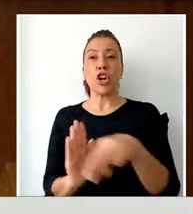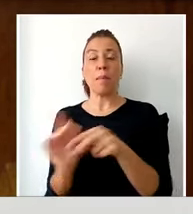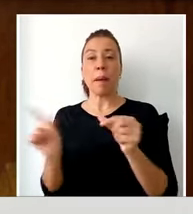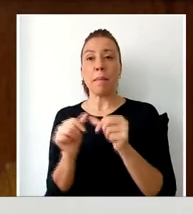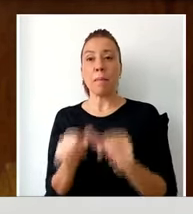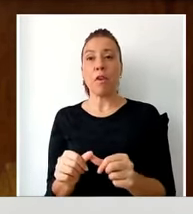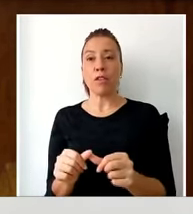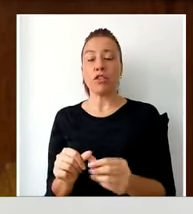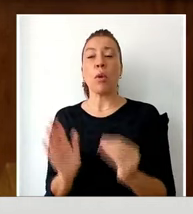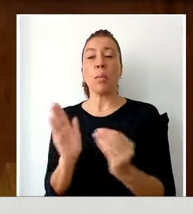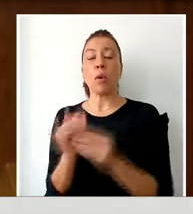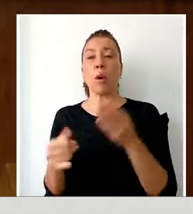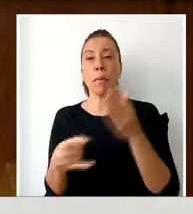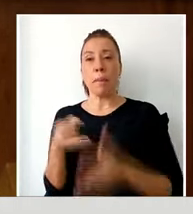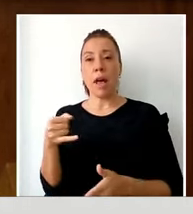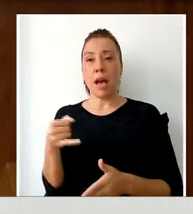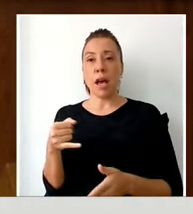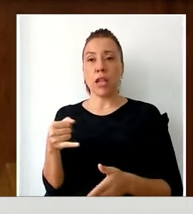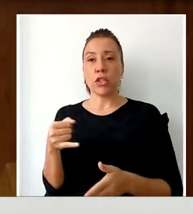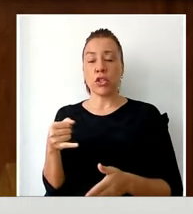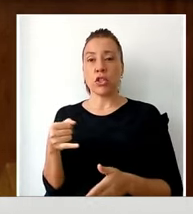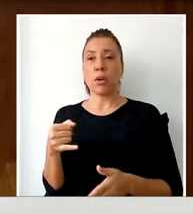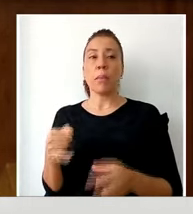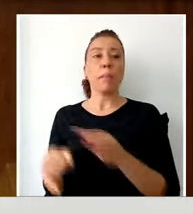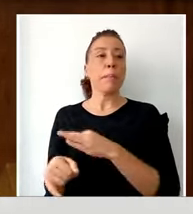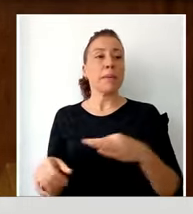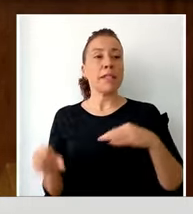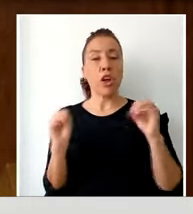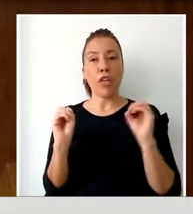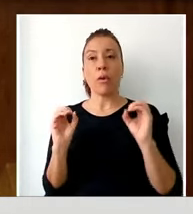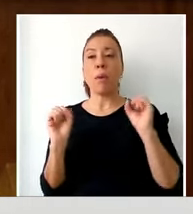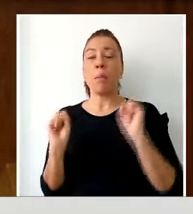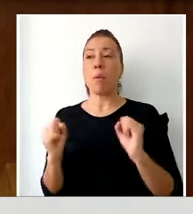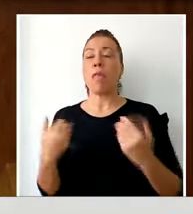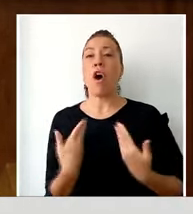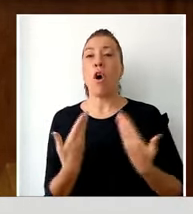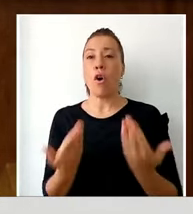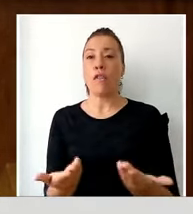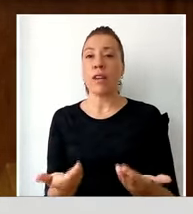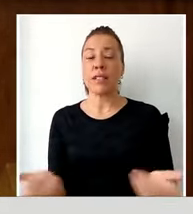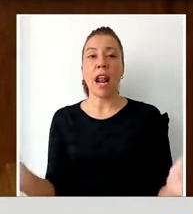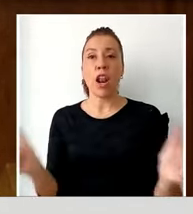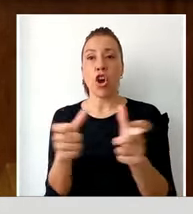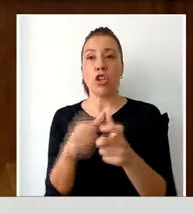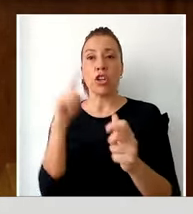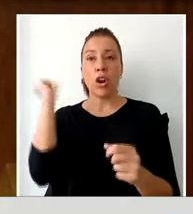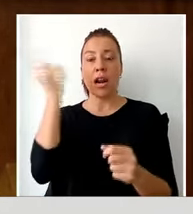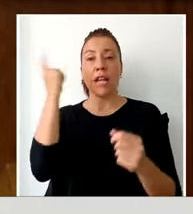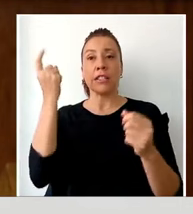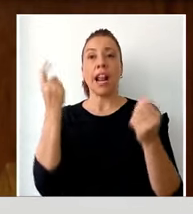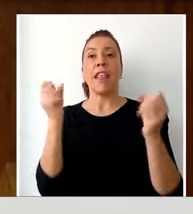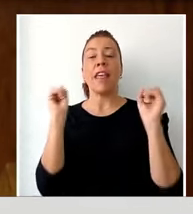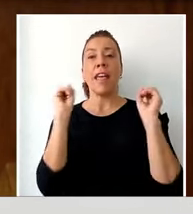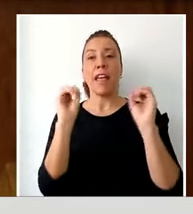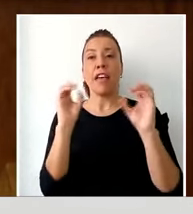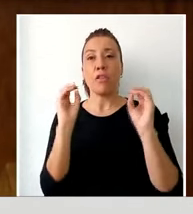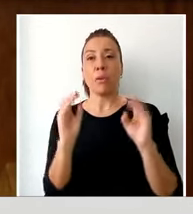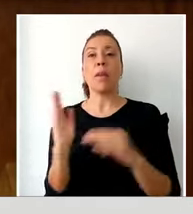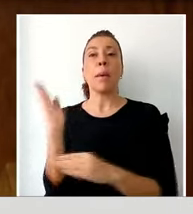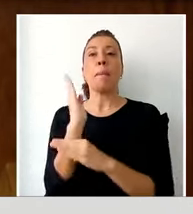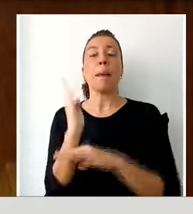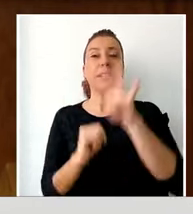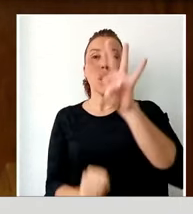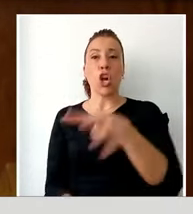plazos para que el Ministerio de Educación proponga al consejo nacional de Educación las bases curriculares que